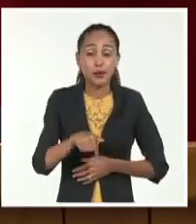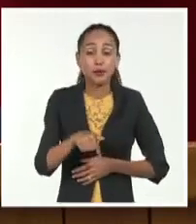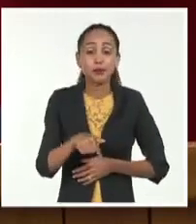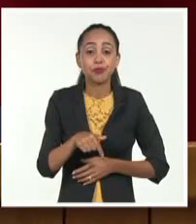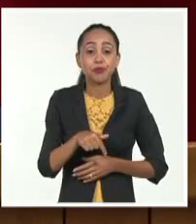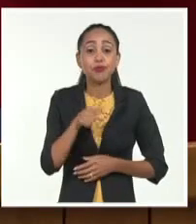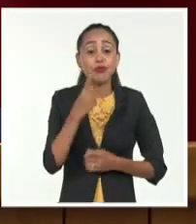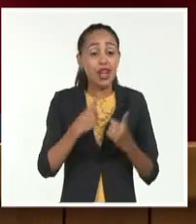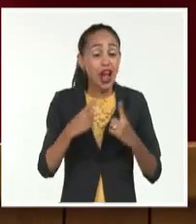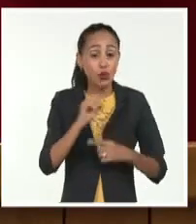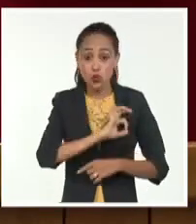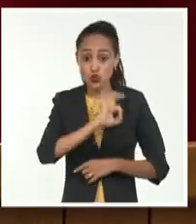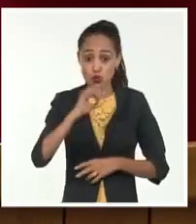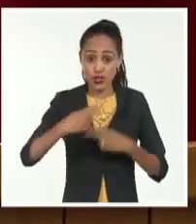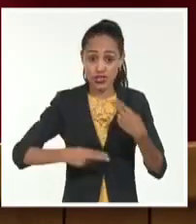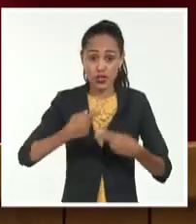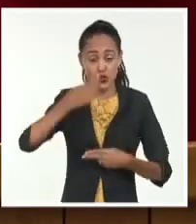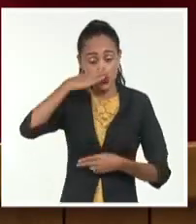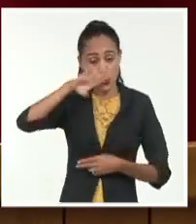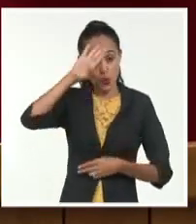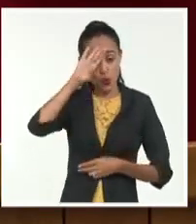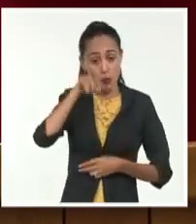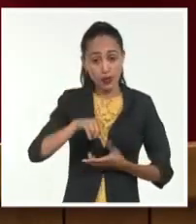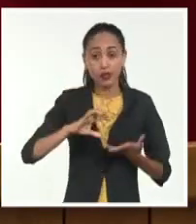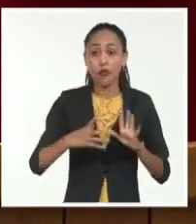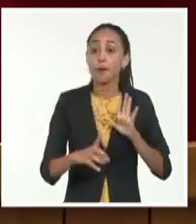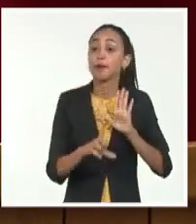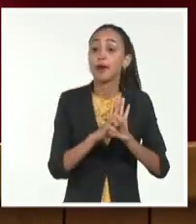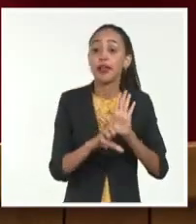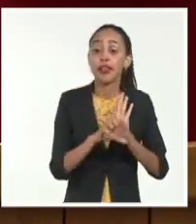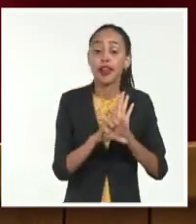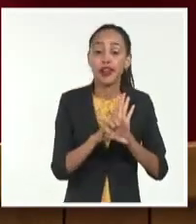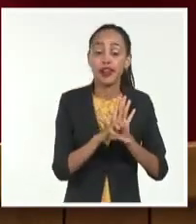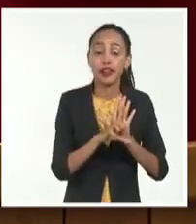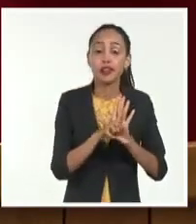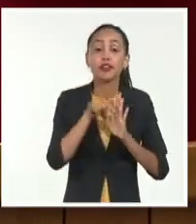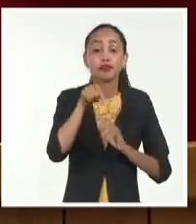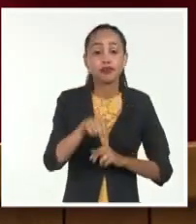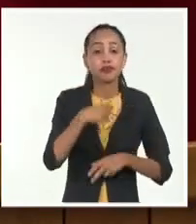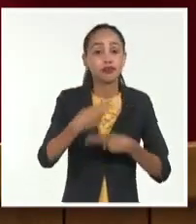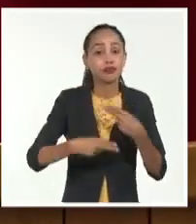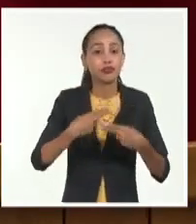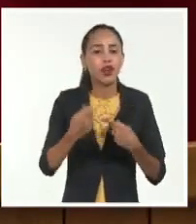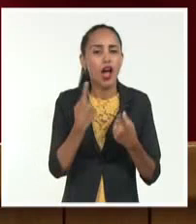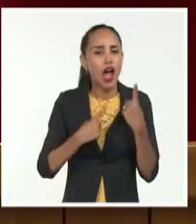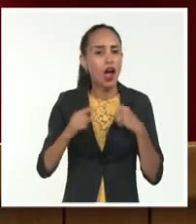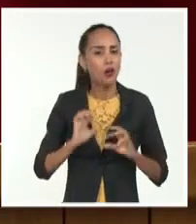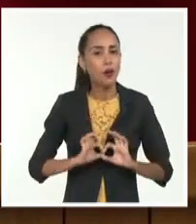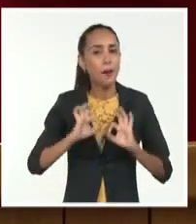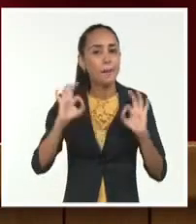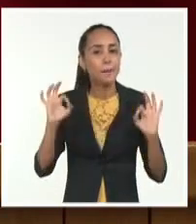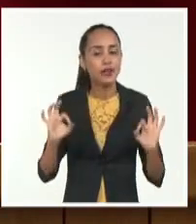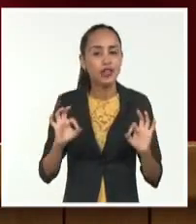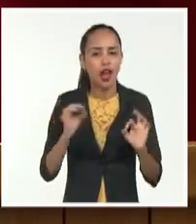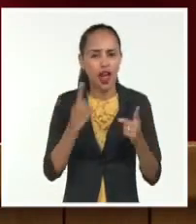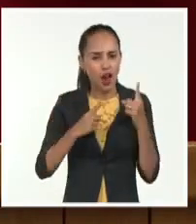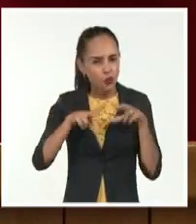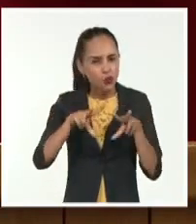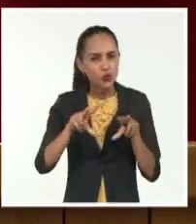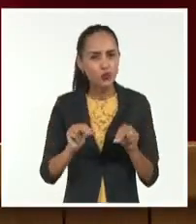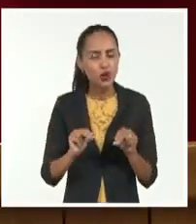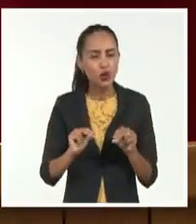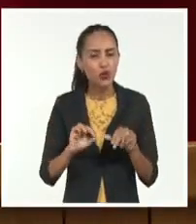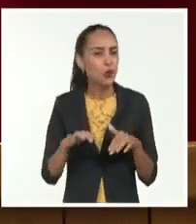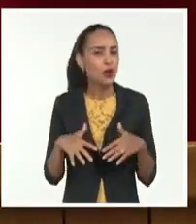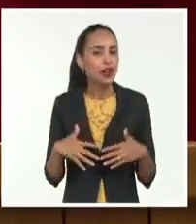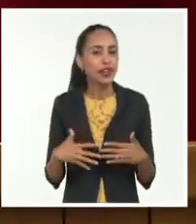hasta ahora inédito en Cuba para este tipo de disposición normativa, ha desarrollado algo extraordinariamente novedoso: